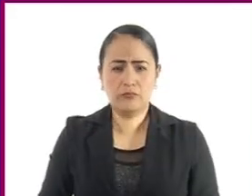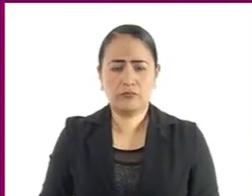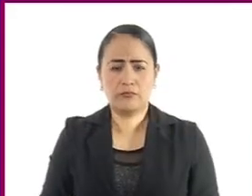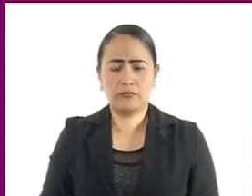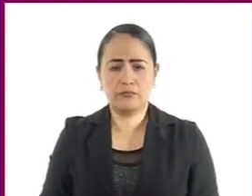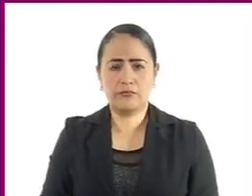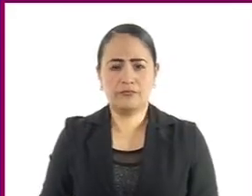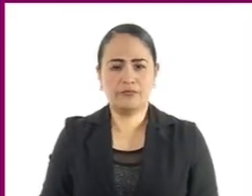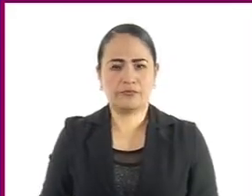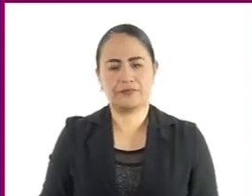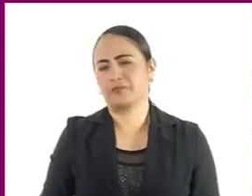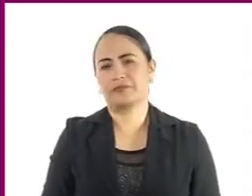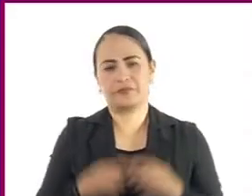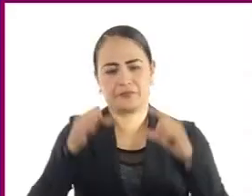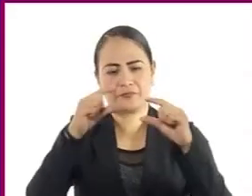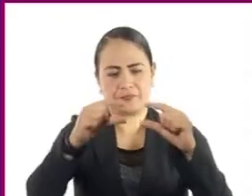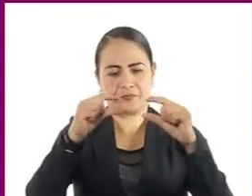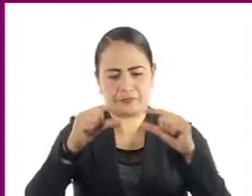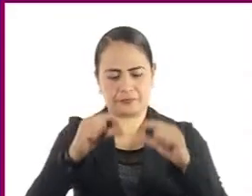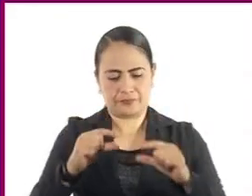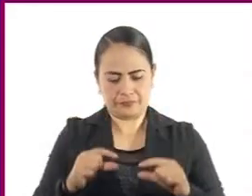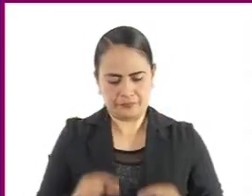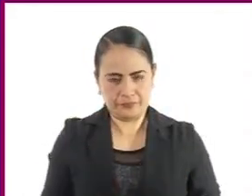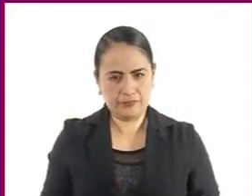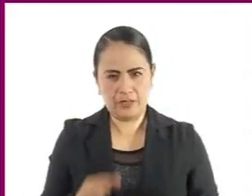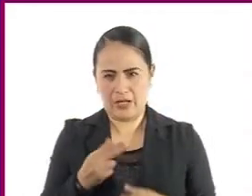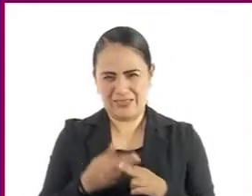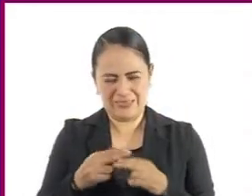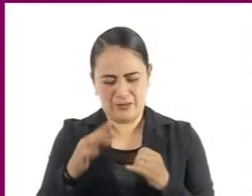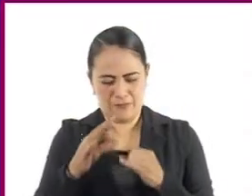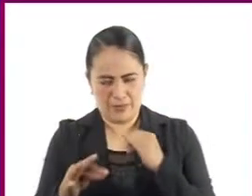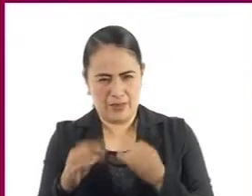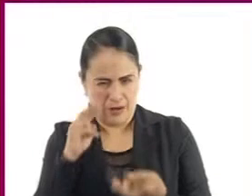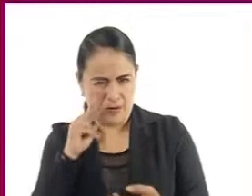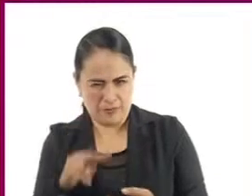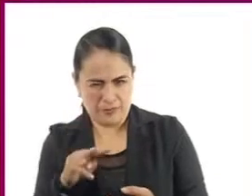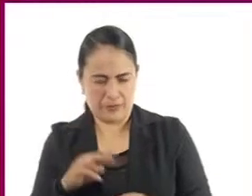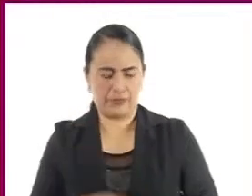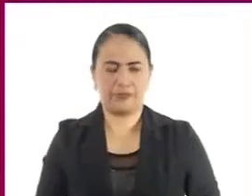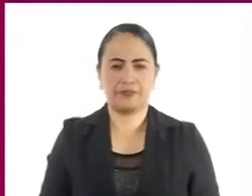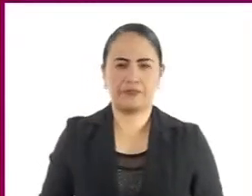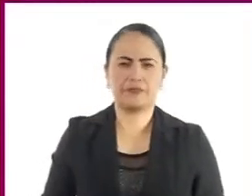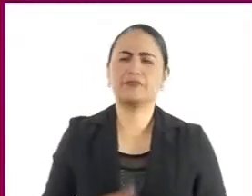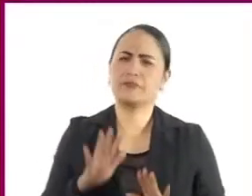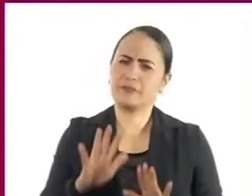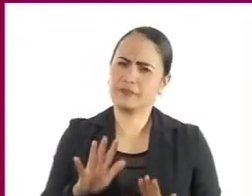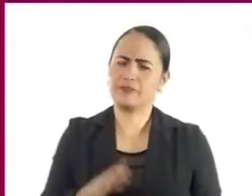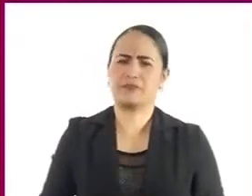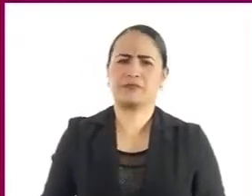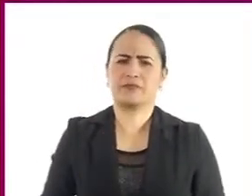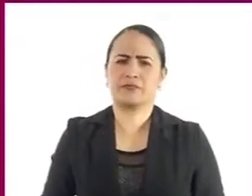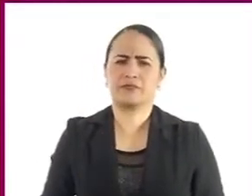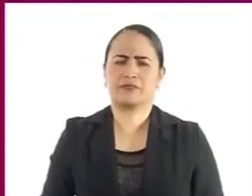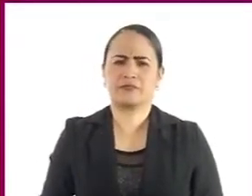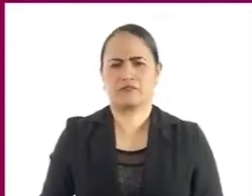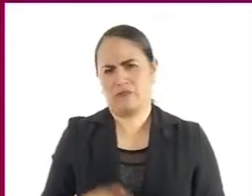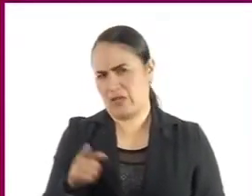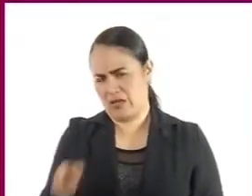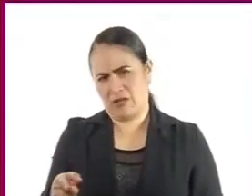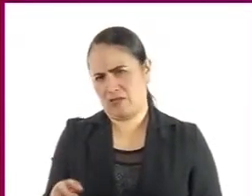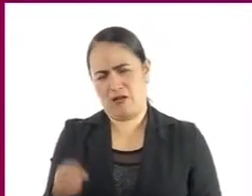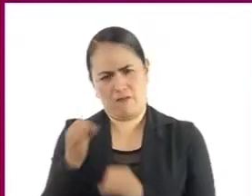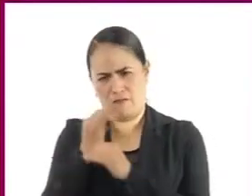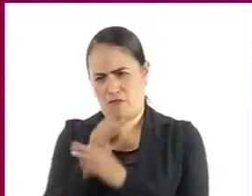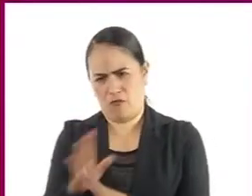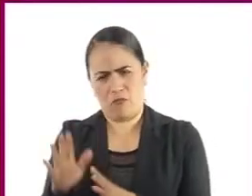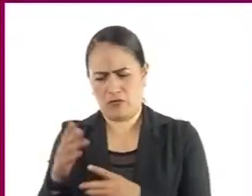al final de muchas fuentes terciarias. Pero, profesor, esto significa que casi cualquier fuente, si nos da